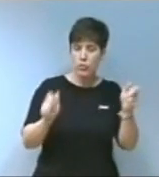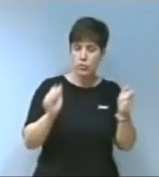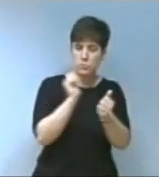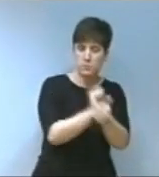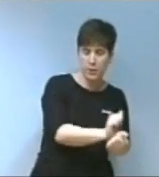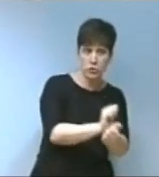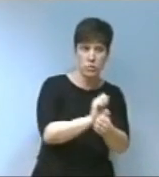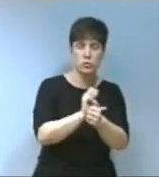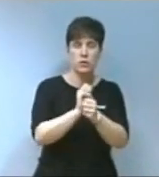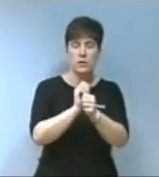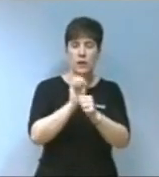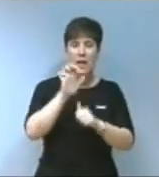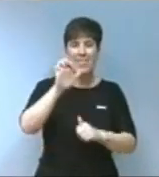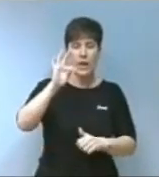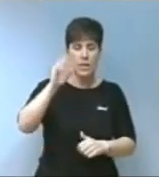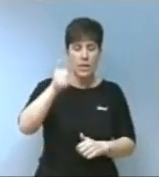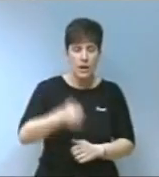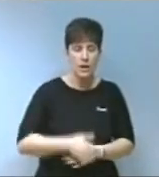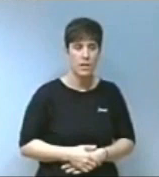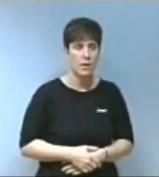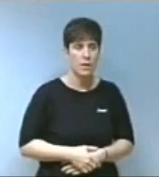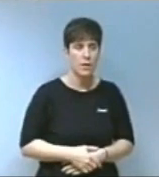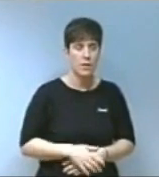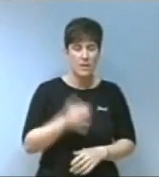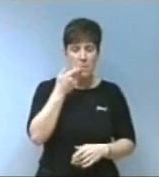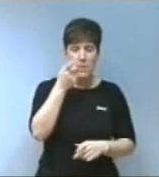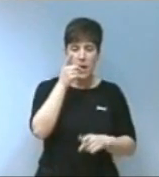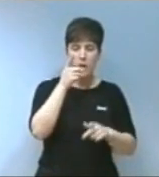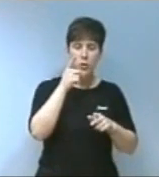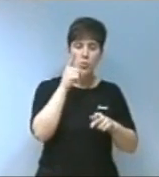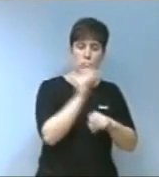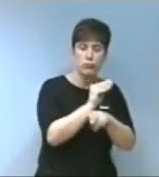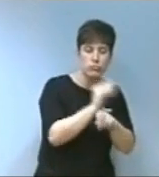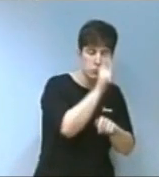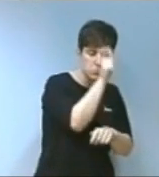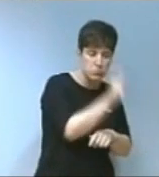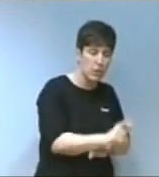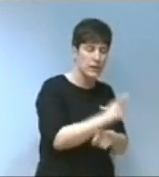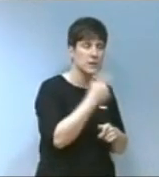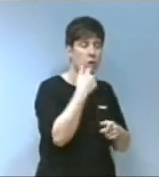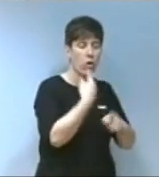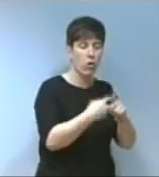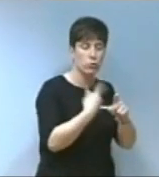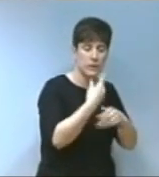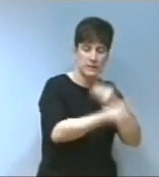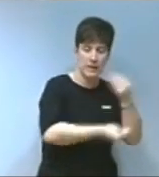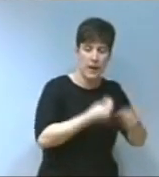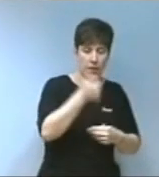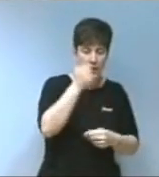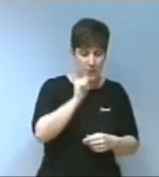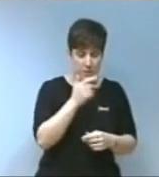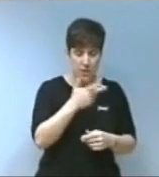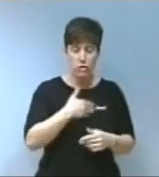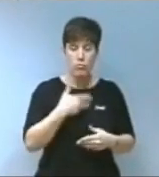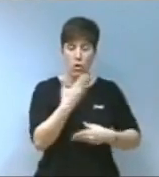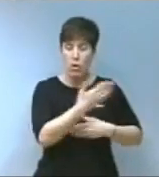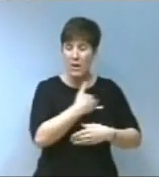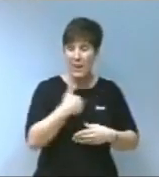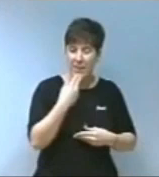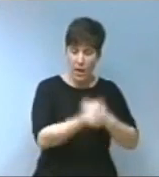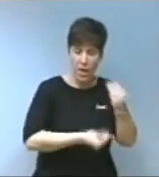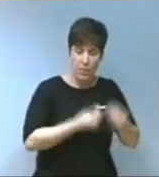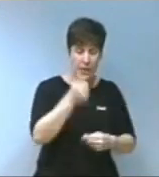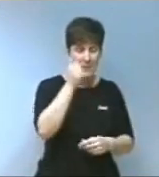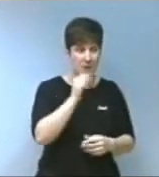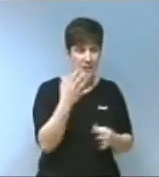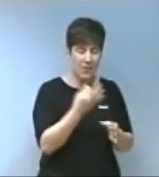y ejercer de tutores sobre todo lo que haga Sánchez. A partir de ahora, todas las medidas económicas y fiscales que quiere llevar a cabo Sánchez han